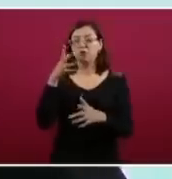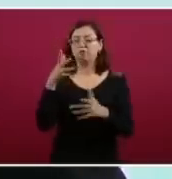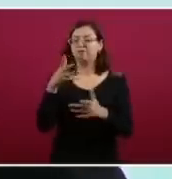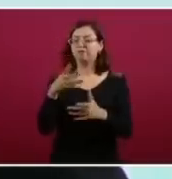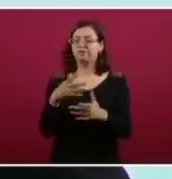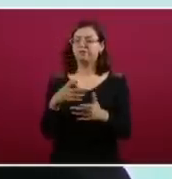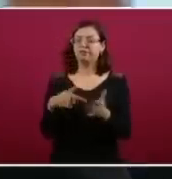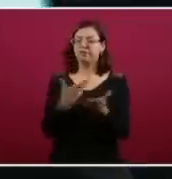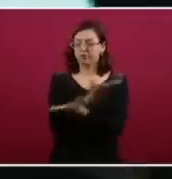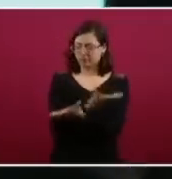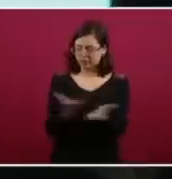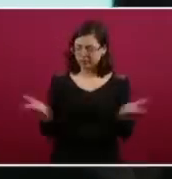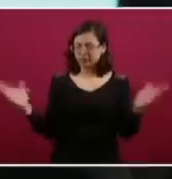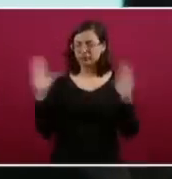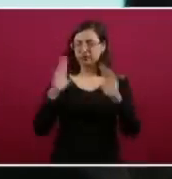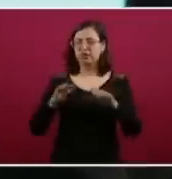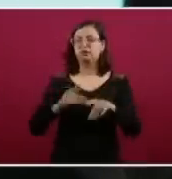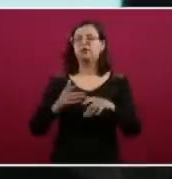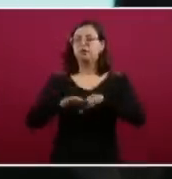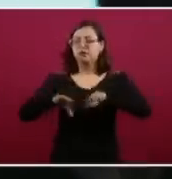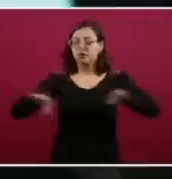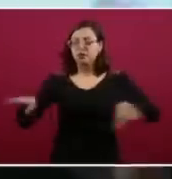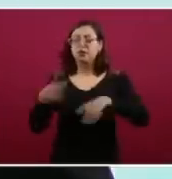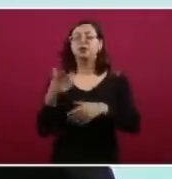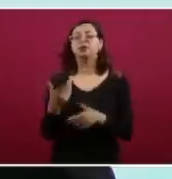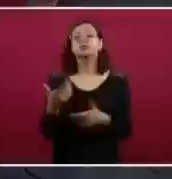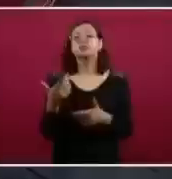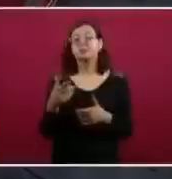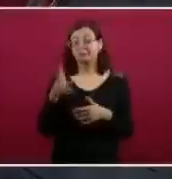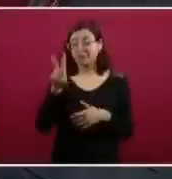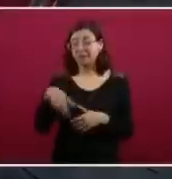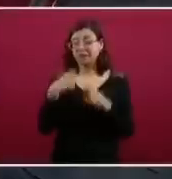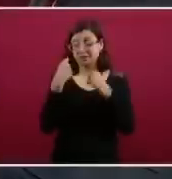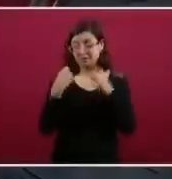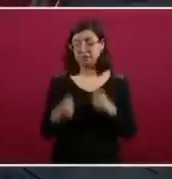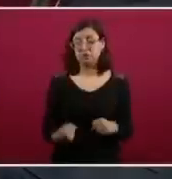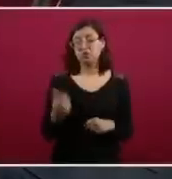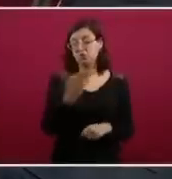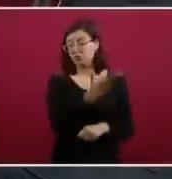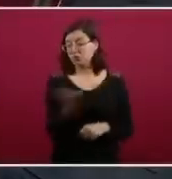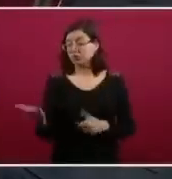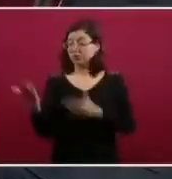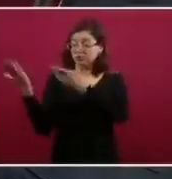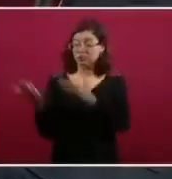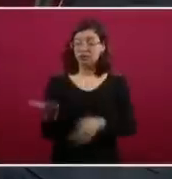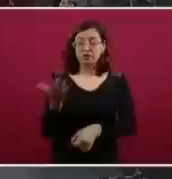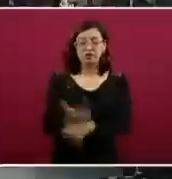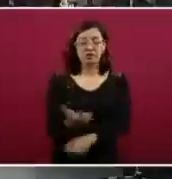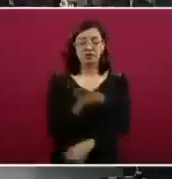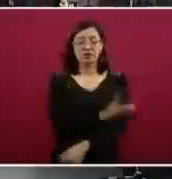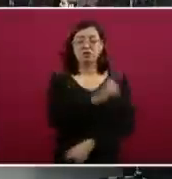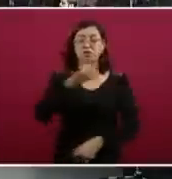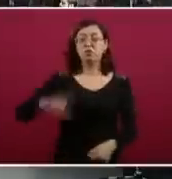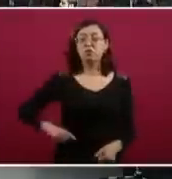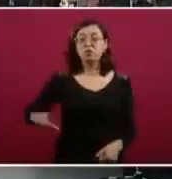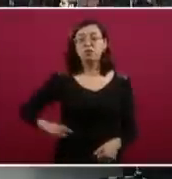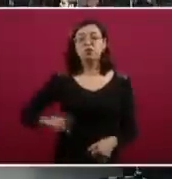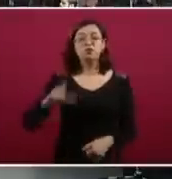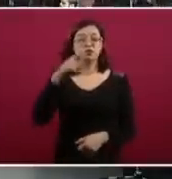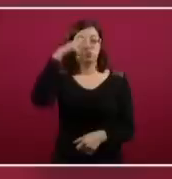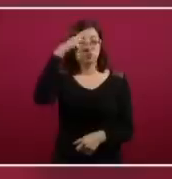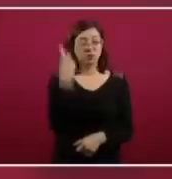horizontales y suyas. Tengan por seguro, quienes están aquí presentes, que en el Gobierno de México y en el